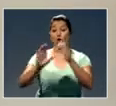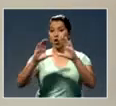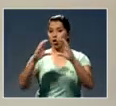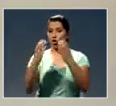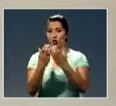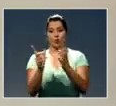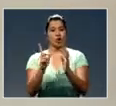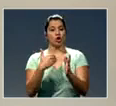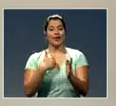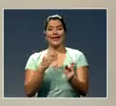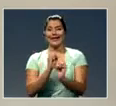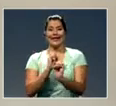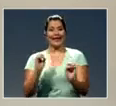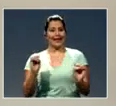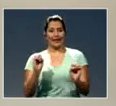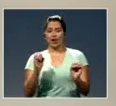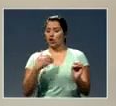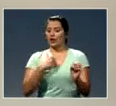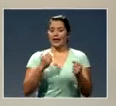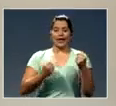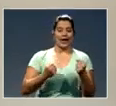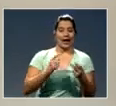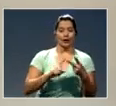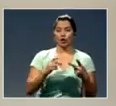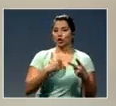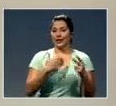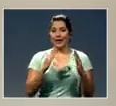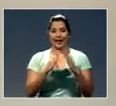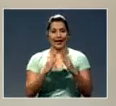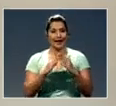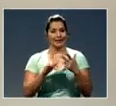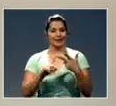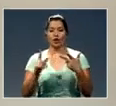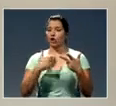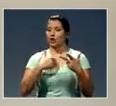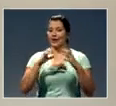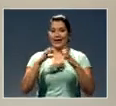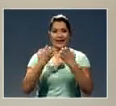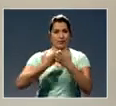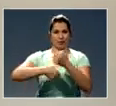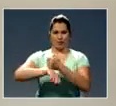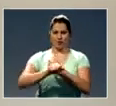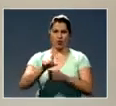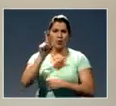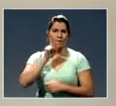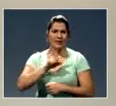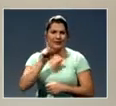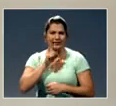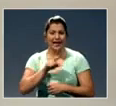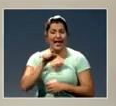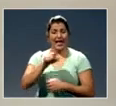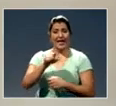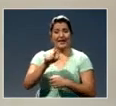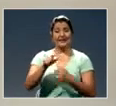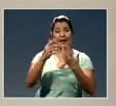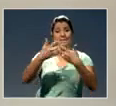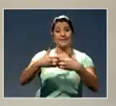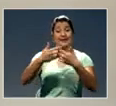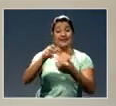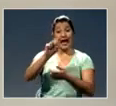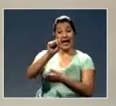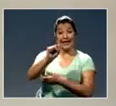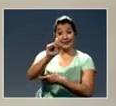tiene carros, no tiene casas, no tiene equipo de fútbol, es una mentira. La Sociedad Anónima es una figura fantasiosa, es un